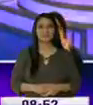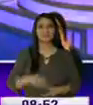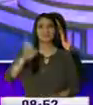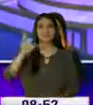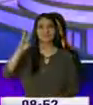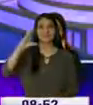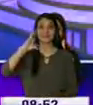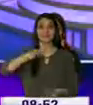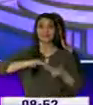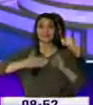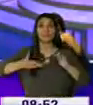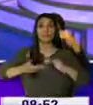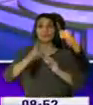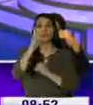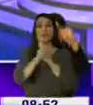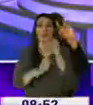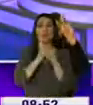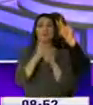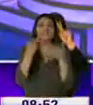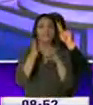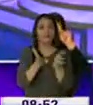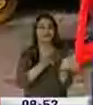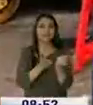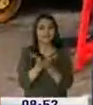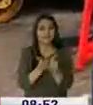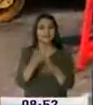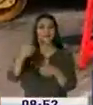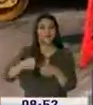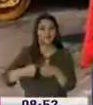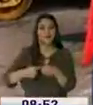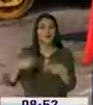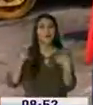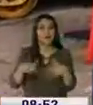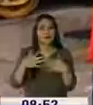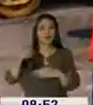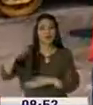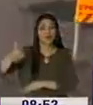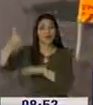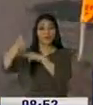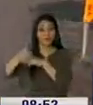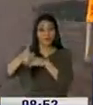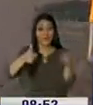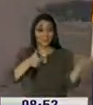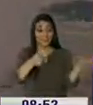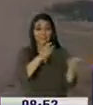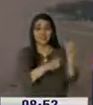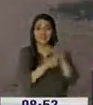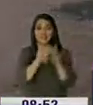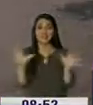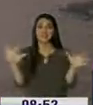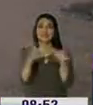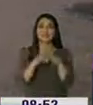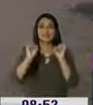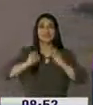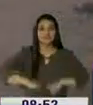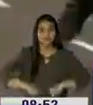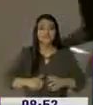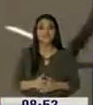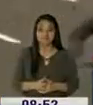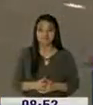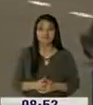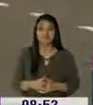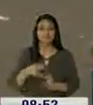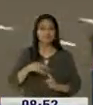La comunidad cumple un año de servir a la ciudadanía, siendo el lazo entre las autoridades y nuestros televidentes, quienes constituyen